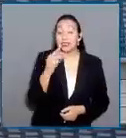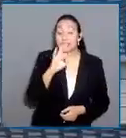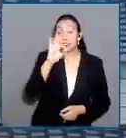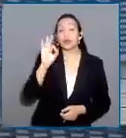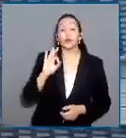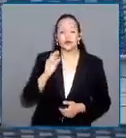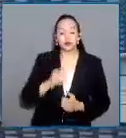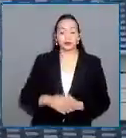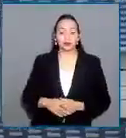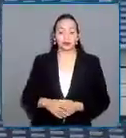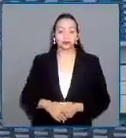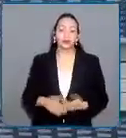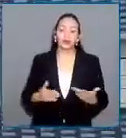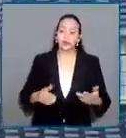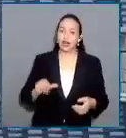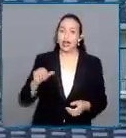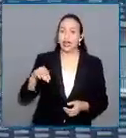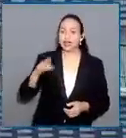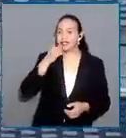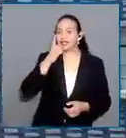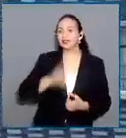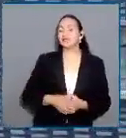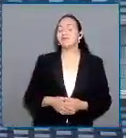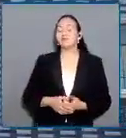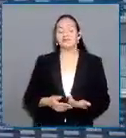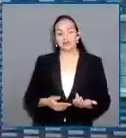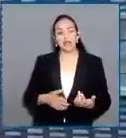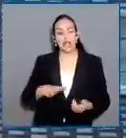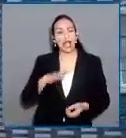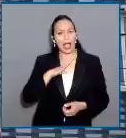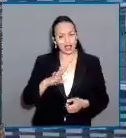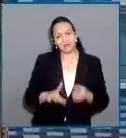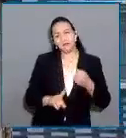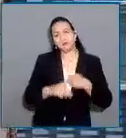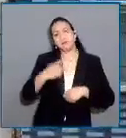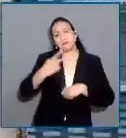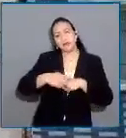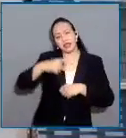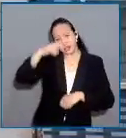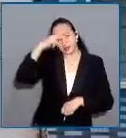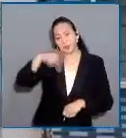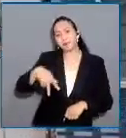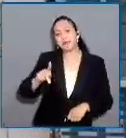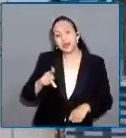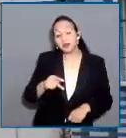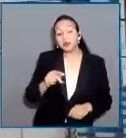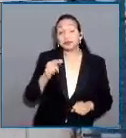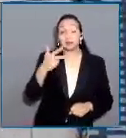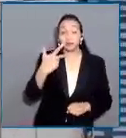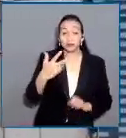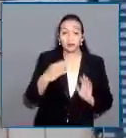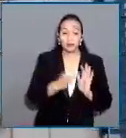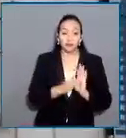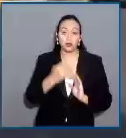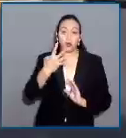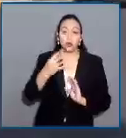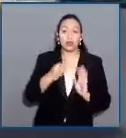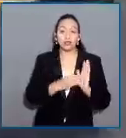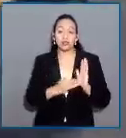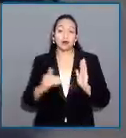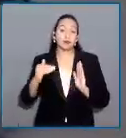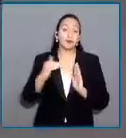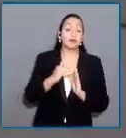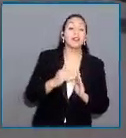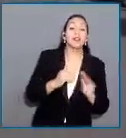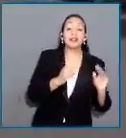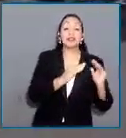AMIS lamentó que a pesar de estos peligros latentes en México solo haya 8.4 millones de viviendas aseguradas.